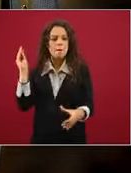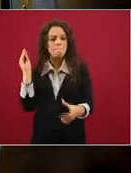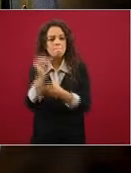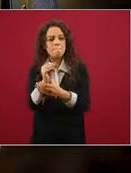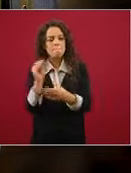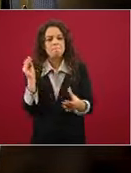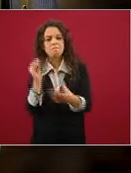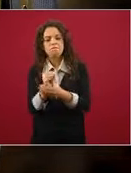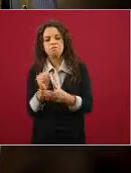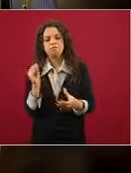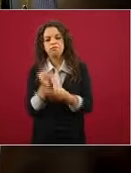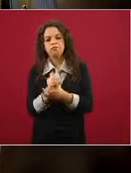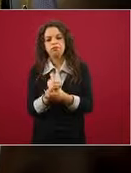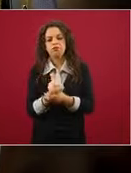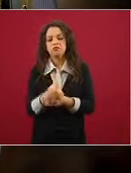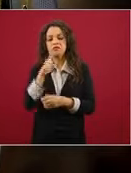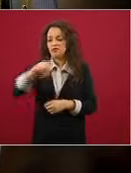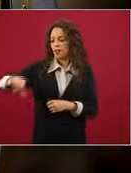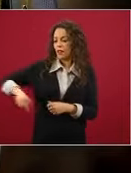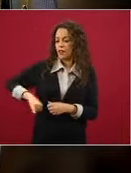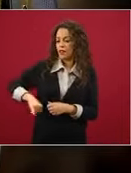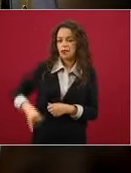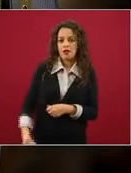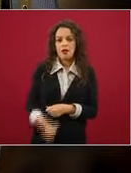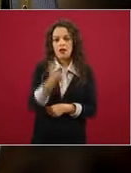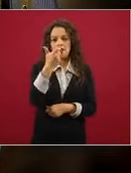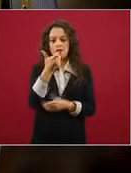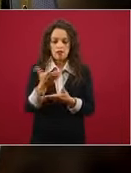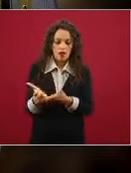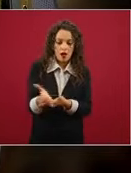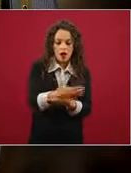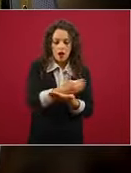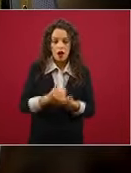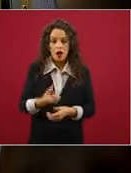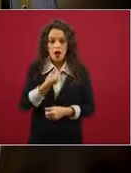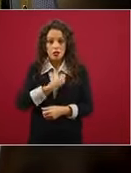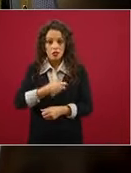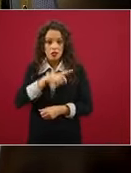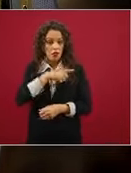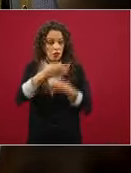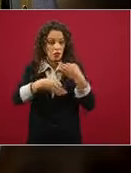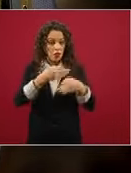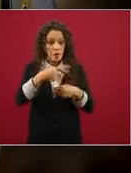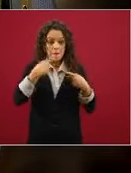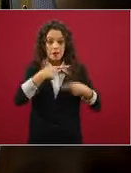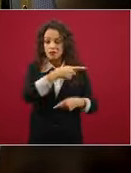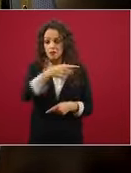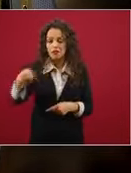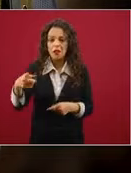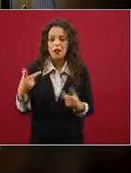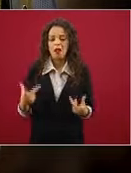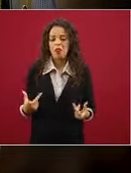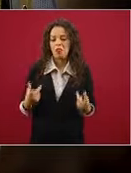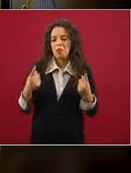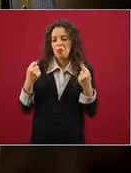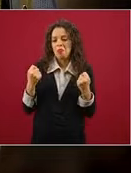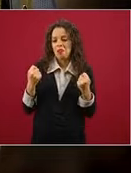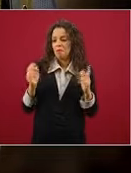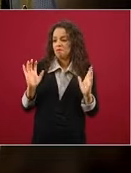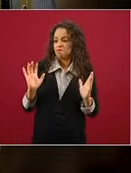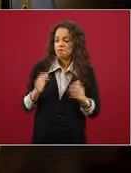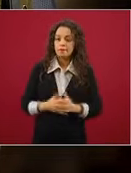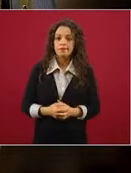es mis ingresos, la salud de los demás no me interesa. Entonces, ¿a qué instancias